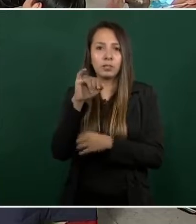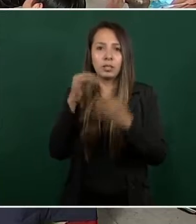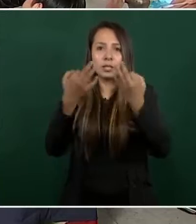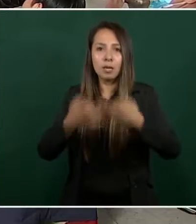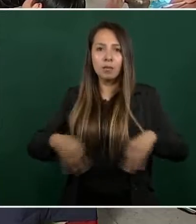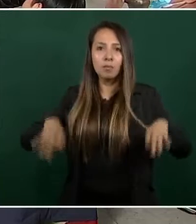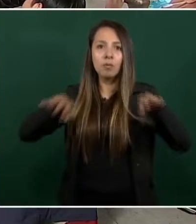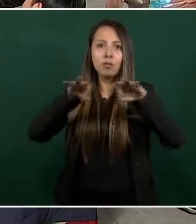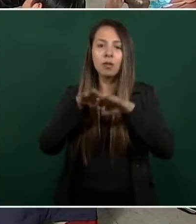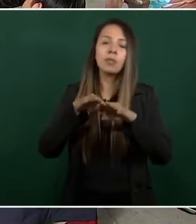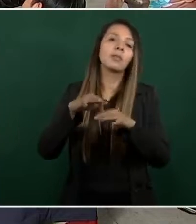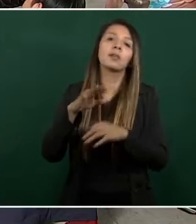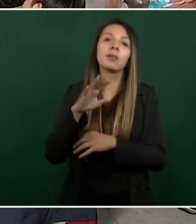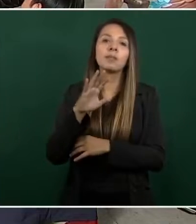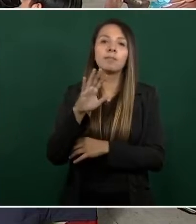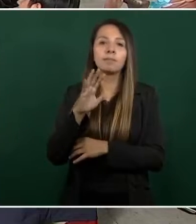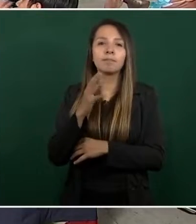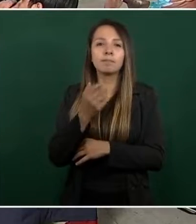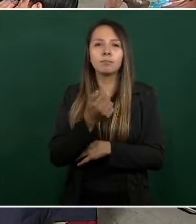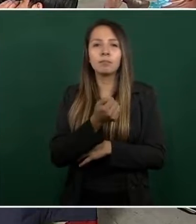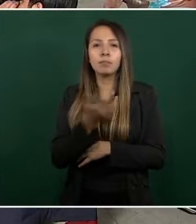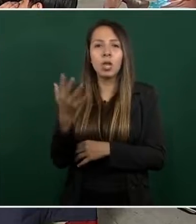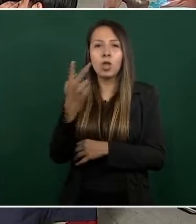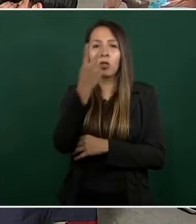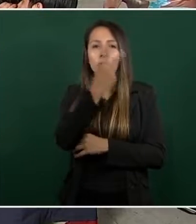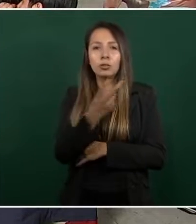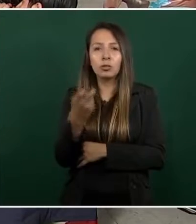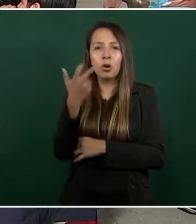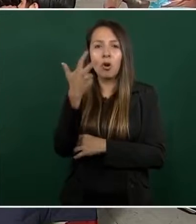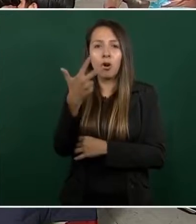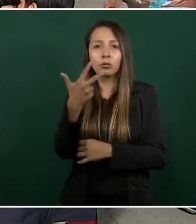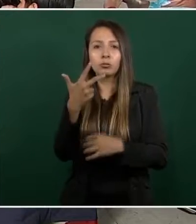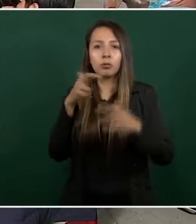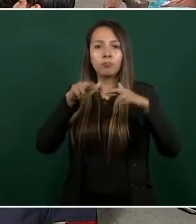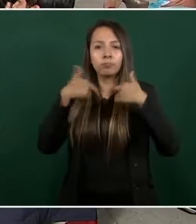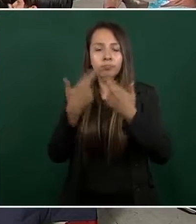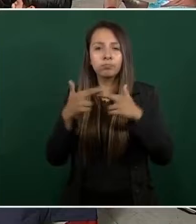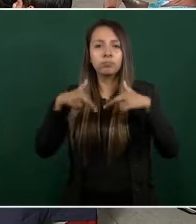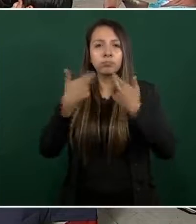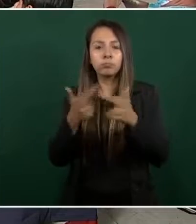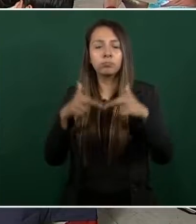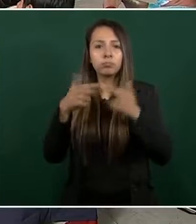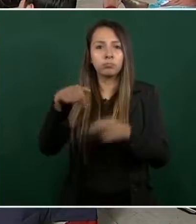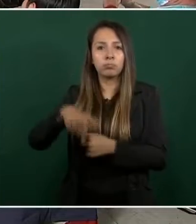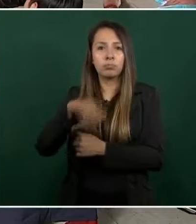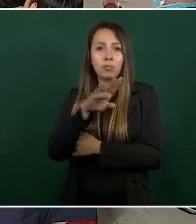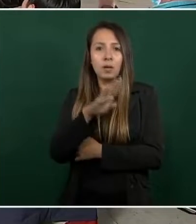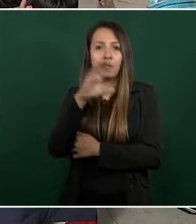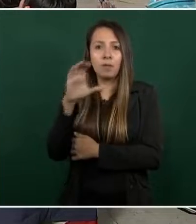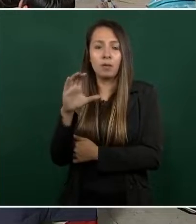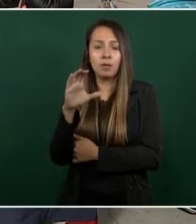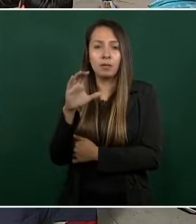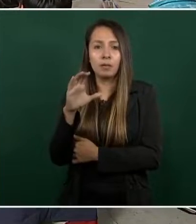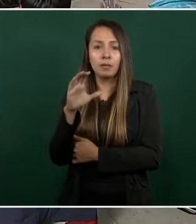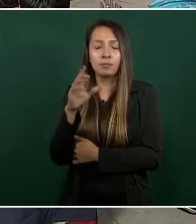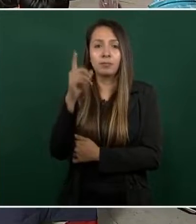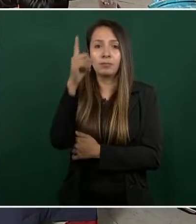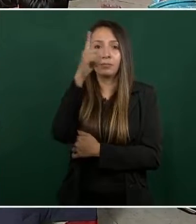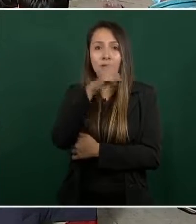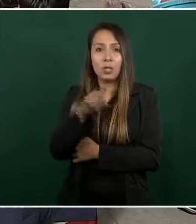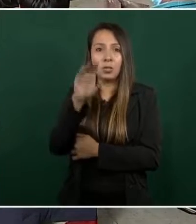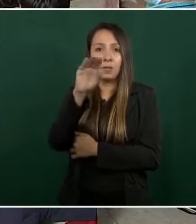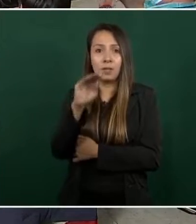importante. Ha habido 208 reuniones en el estado, 193 ha estado la